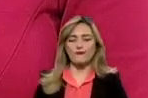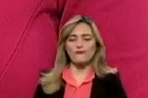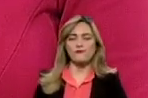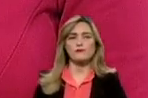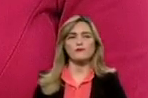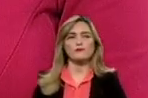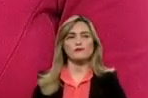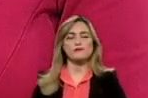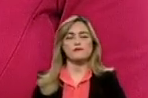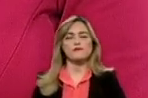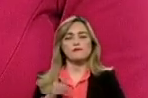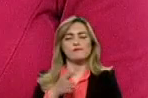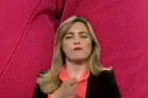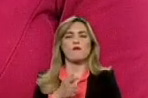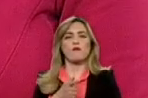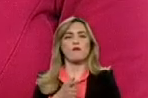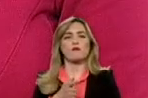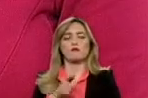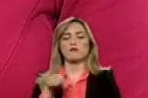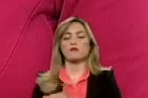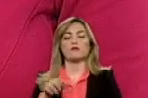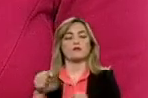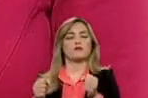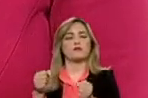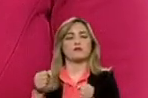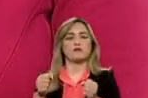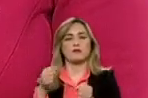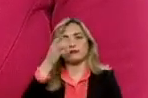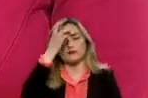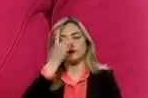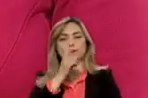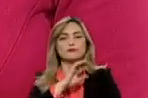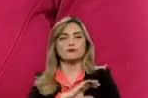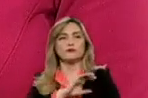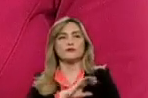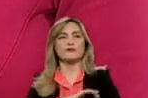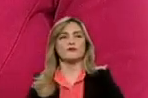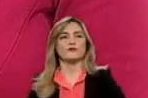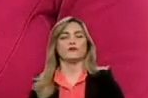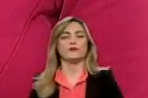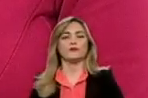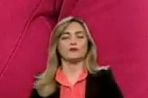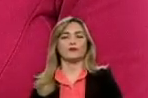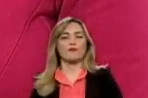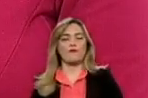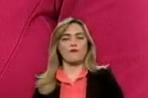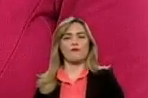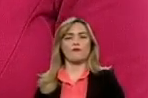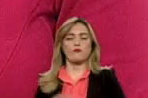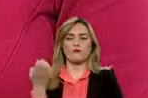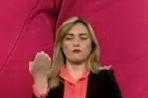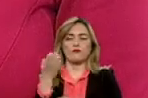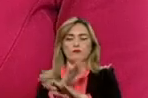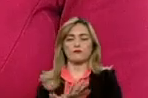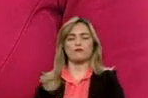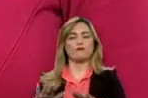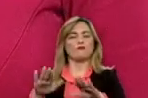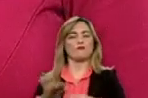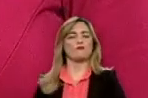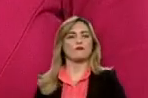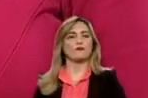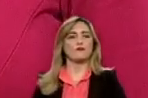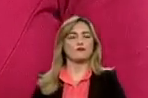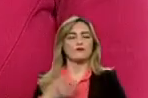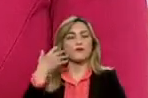medida en estas nuevas disposiciones que ha tomado el municipio, una vez que culminó la vigencia del estado de excepción, no hay